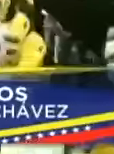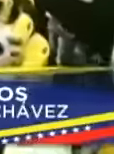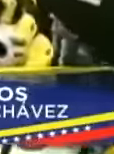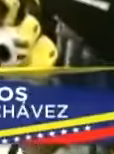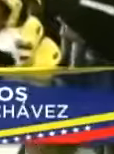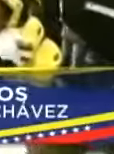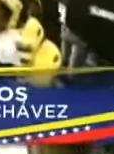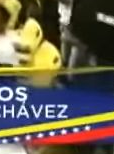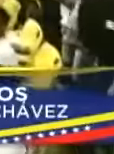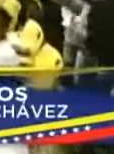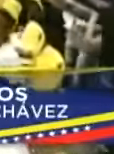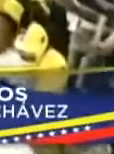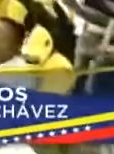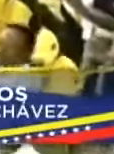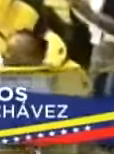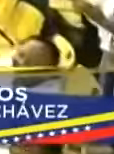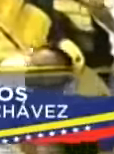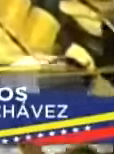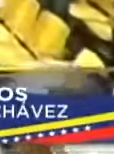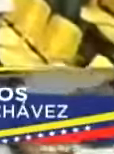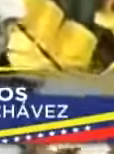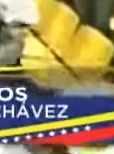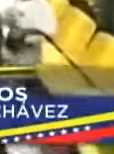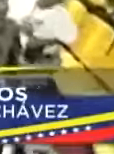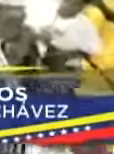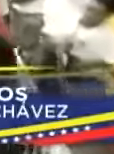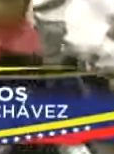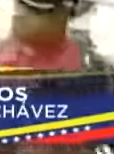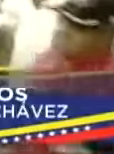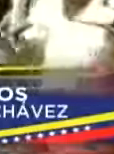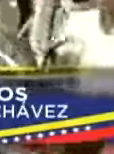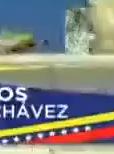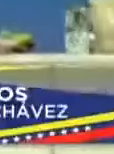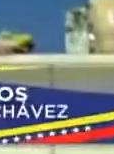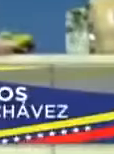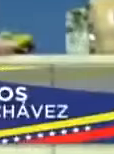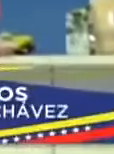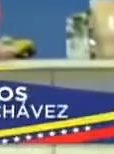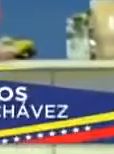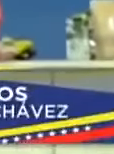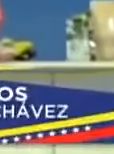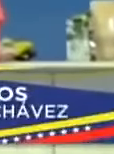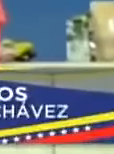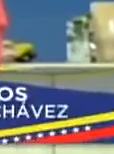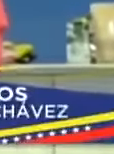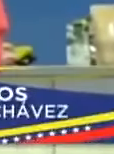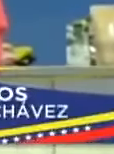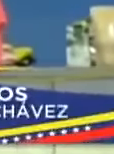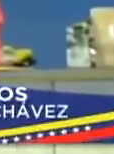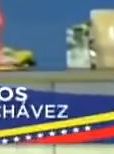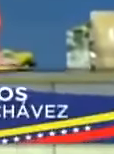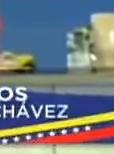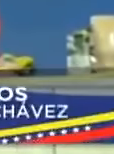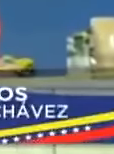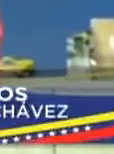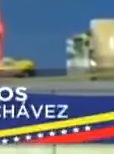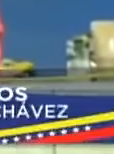Nacional de Radio y Televisión, momento de lucha de dejar al pueblo, se denunciaban las líneas generales sobre las tareas